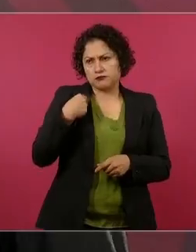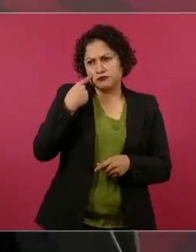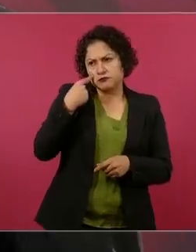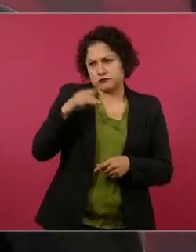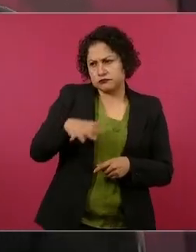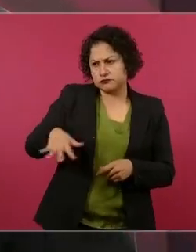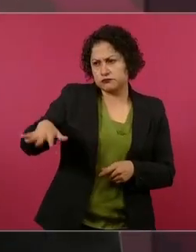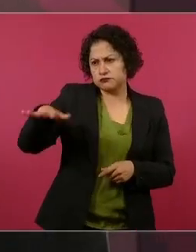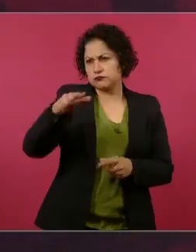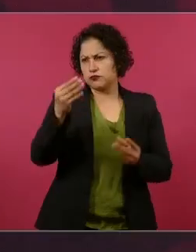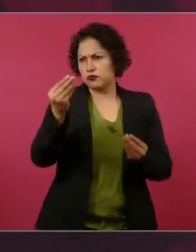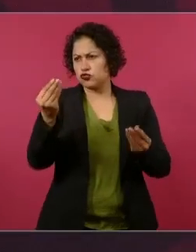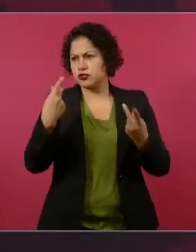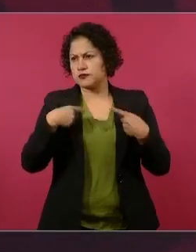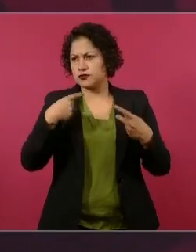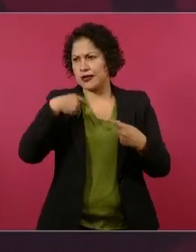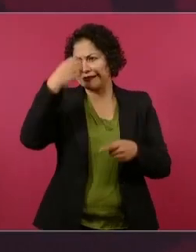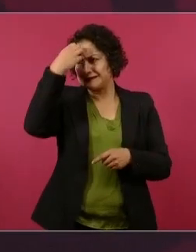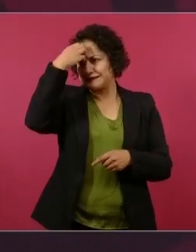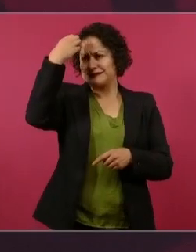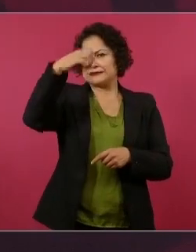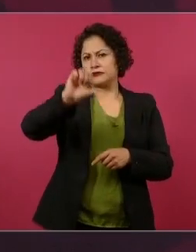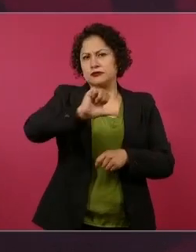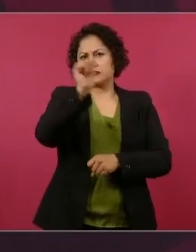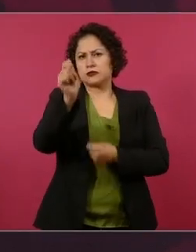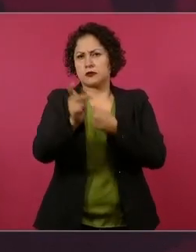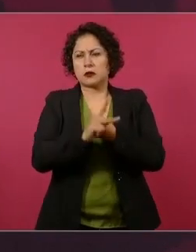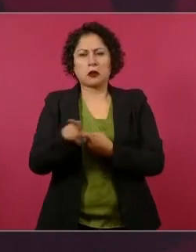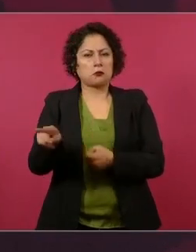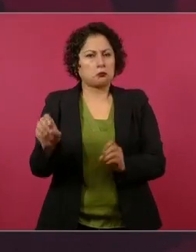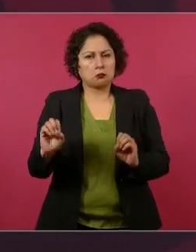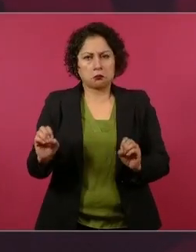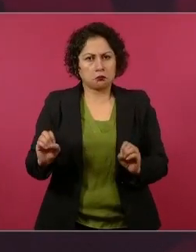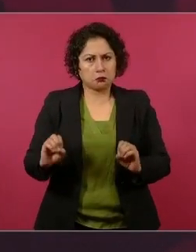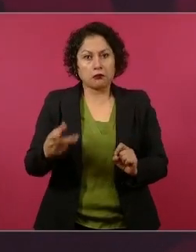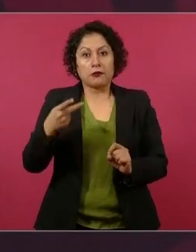extranjero, pero hay otros lugares donde están llenos.